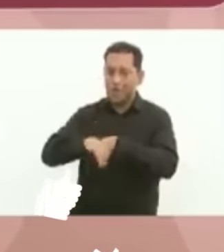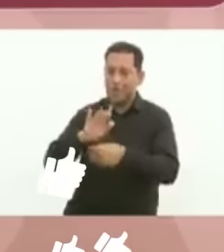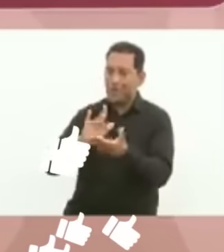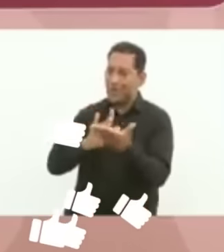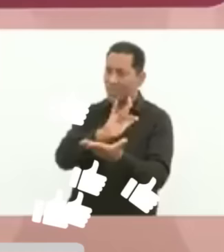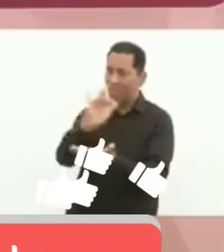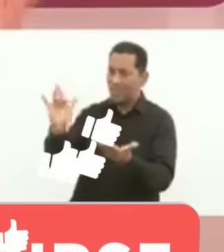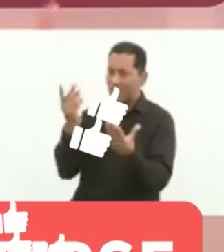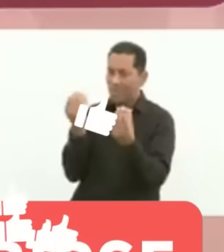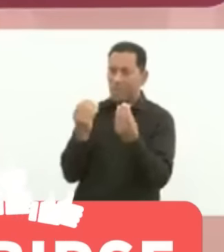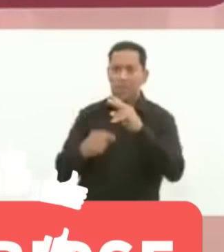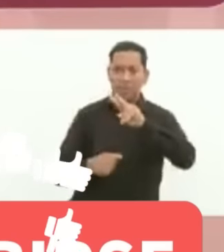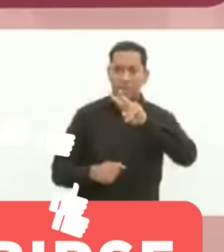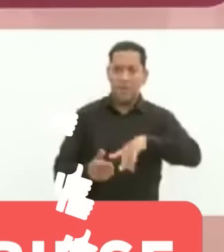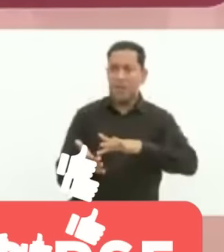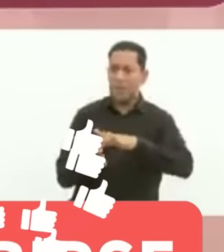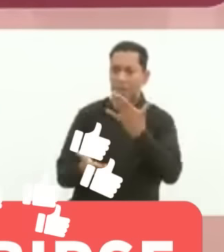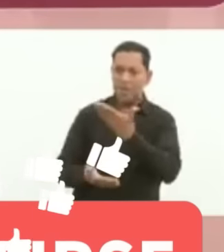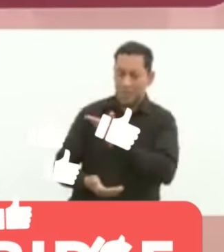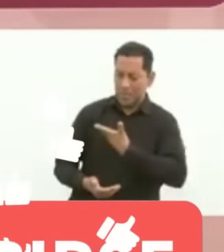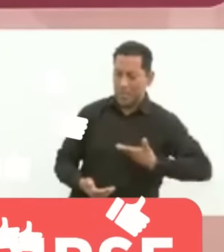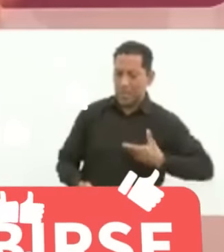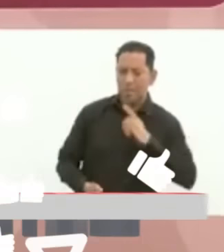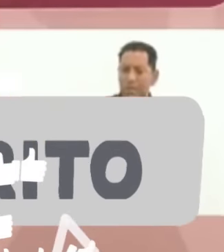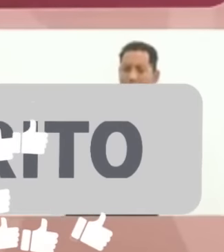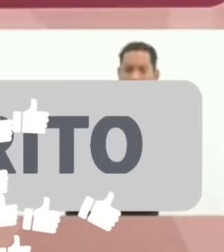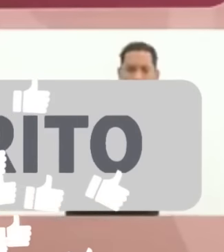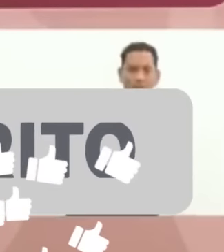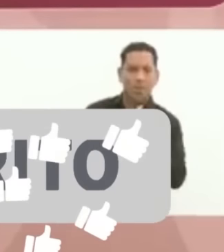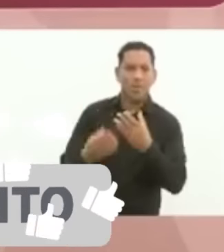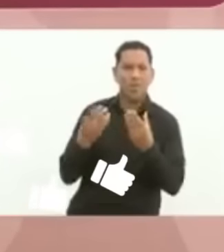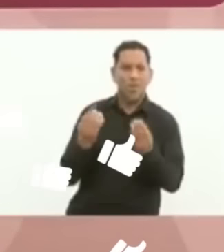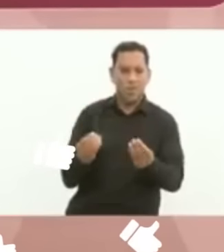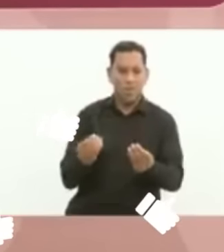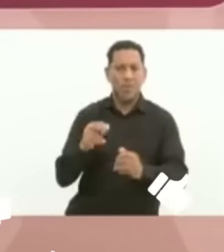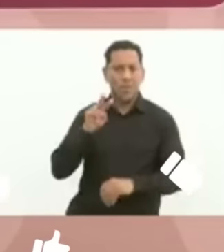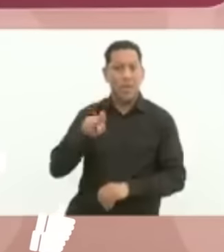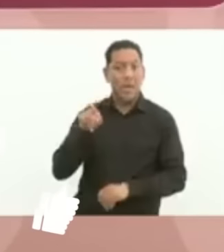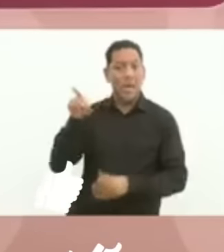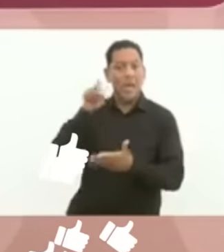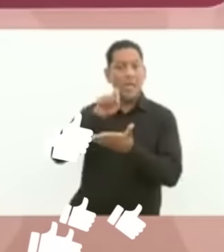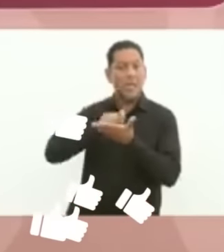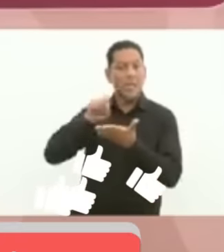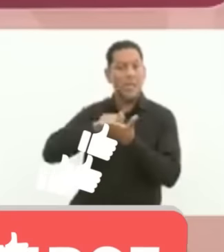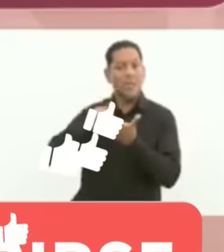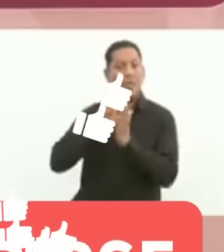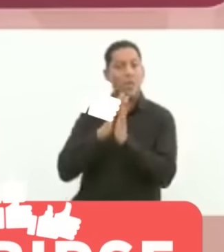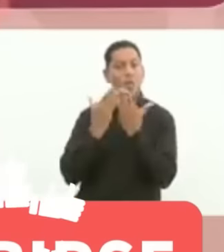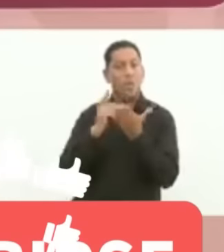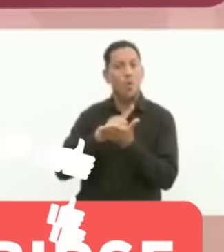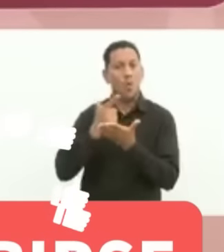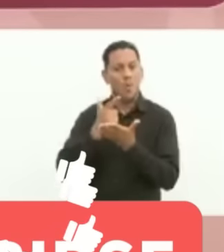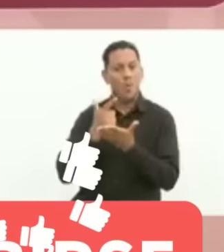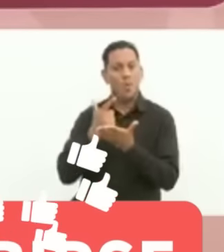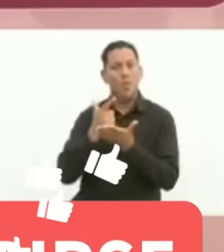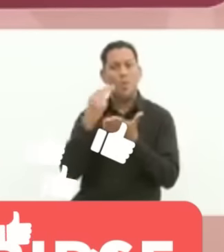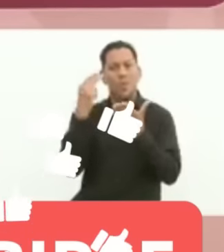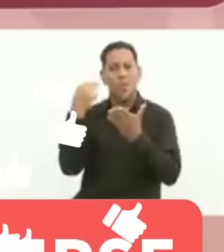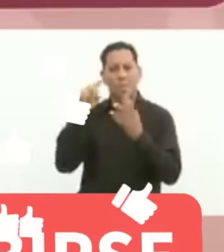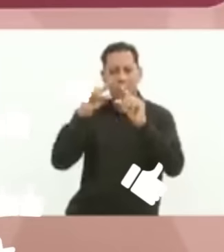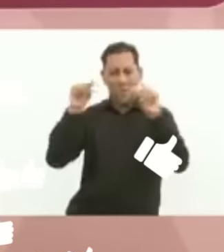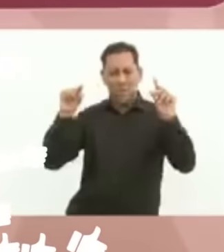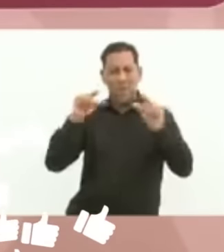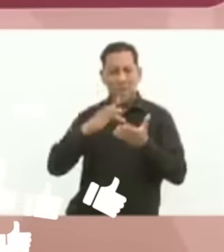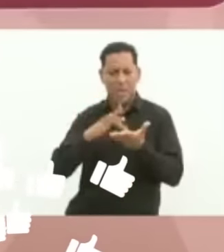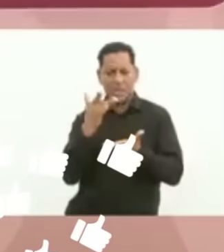gracias verdad gracias presidente Andrés Manuel López Obrador él escribió un libro que se llama Gracias pero en